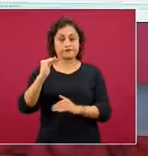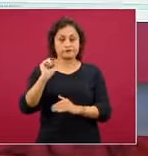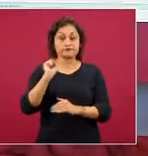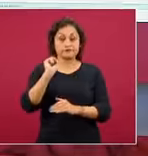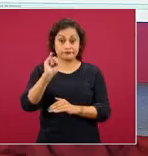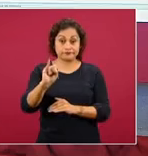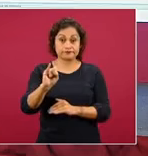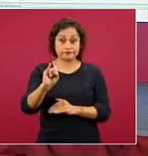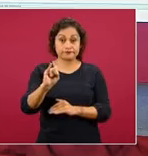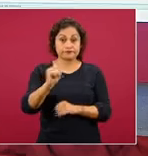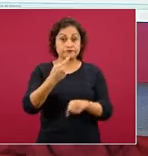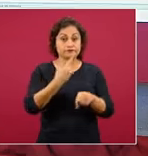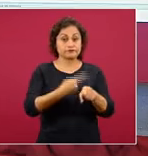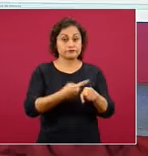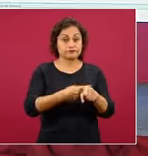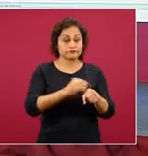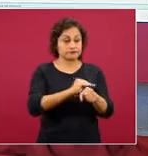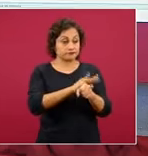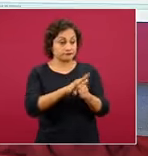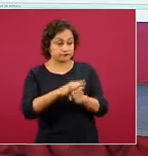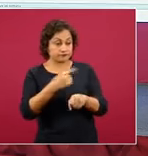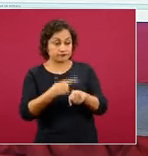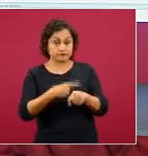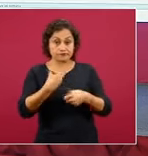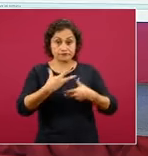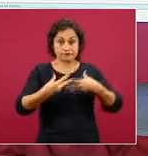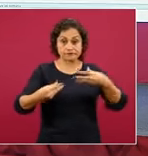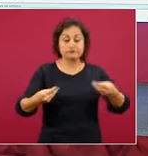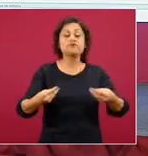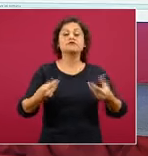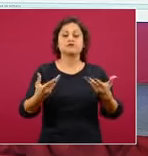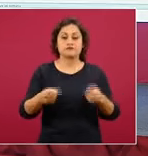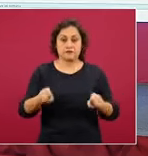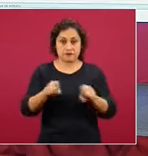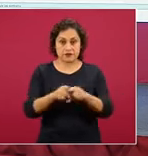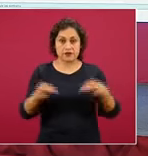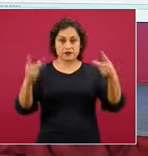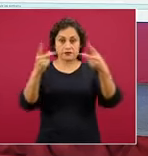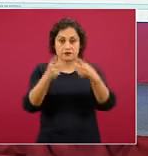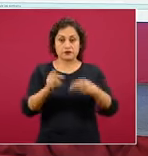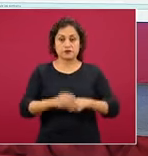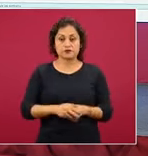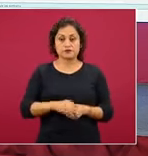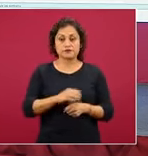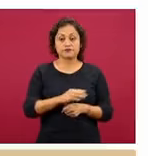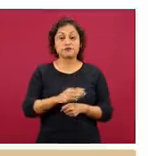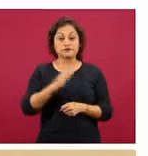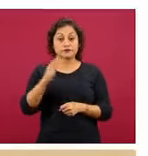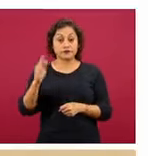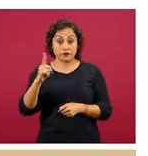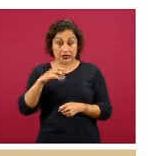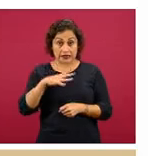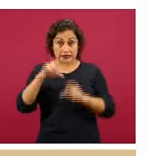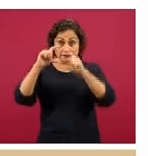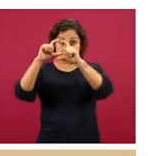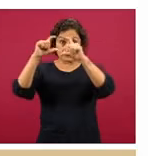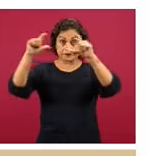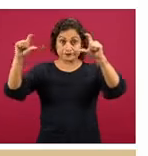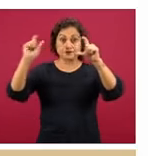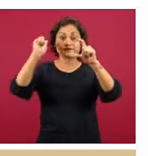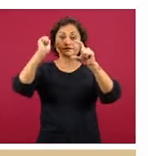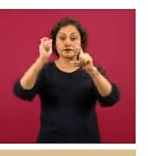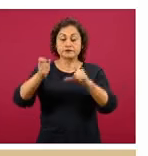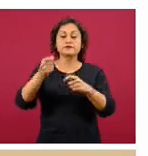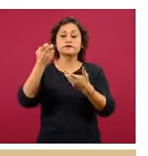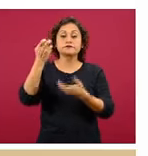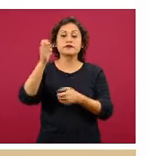lo que ha pasado con la curva epidémica. En el cuadro superior derecho van a ver también el porcentaje de exceso acumulado